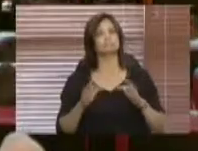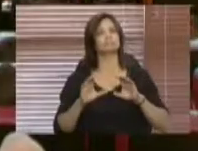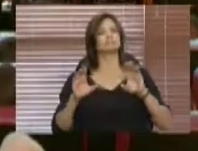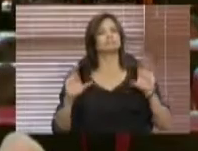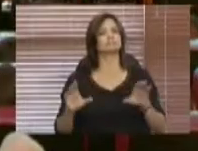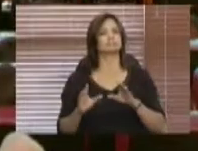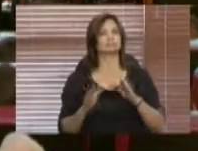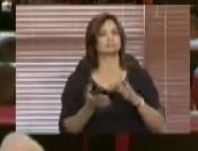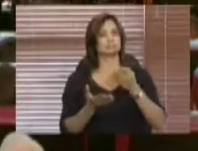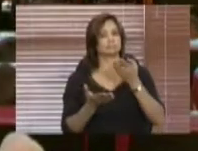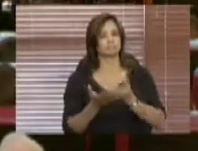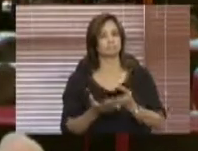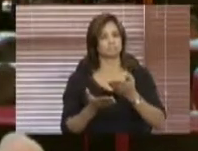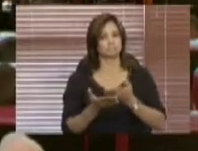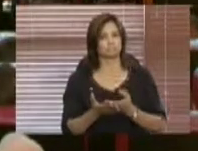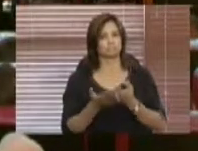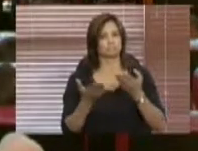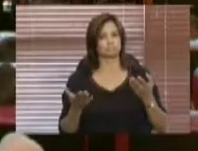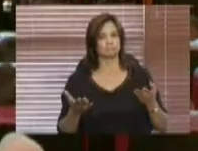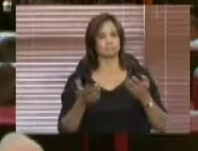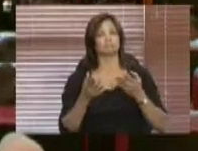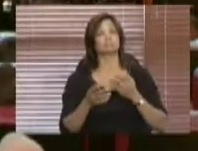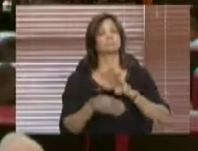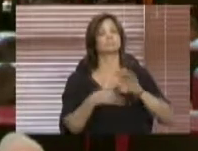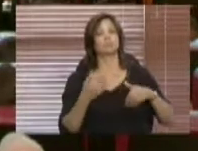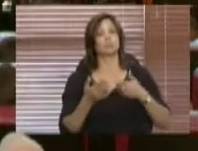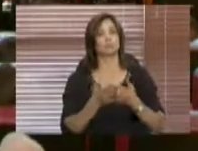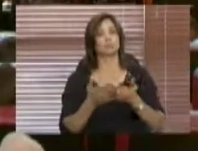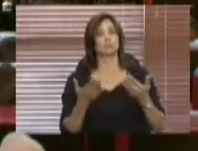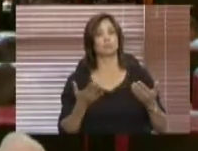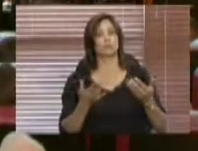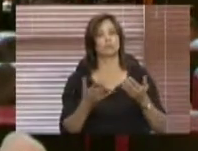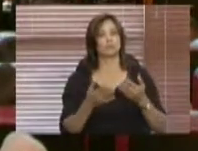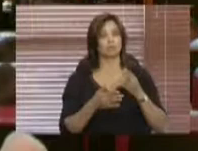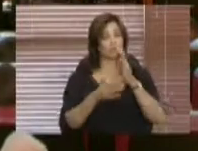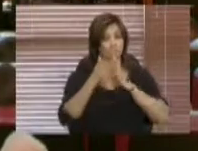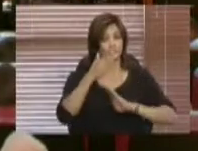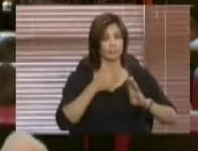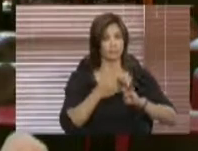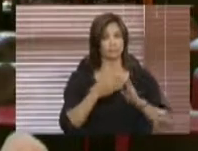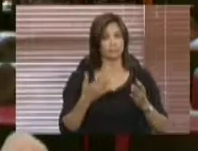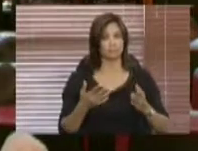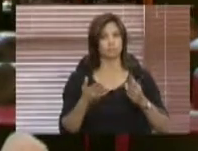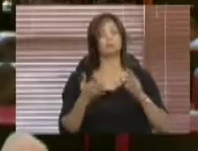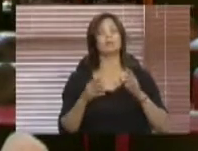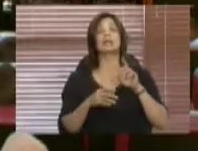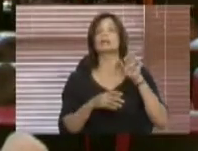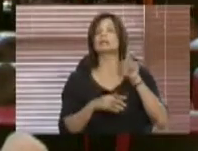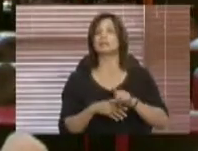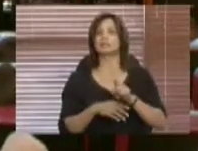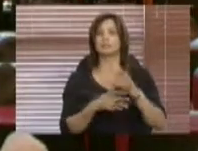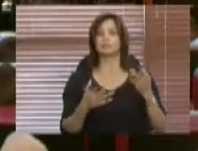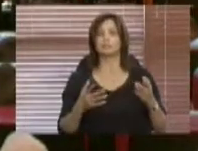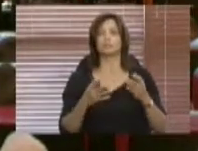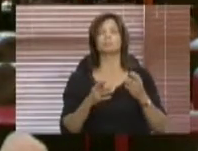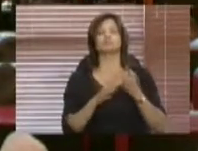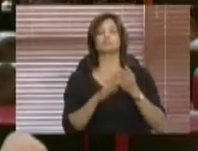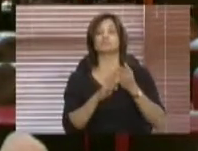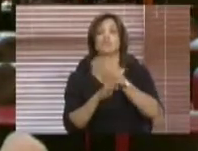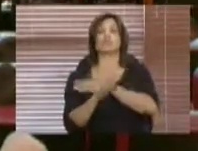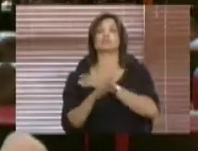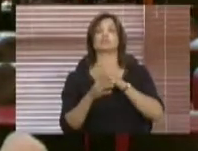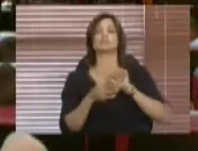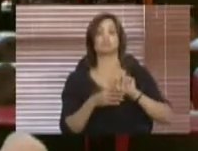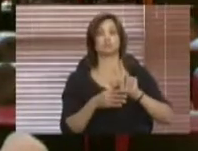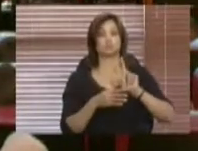hace evidente, con toda modestia y humildad, que hay un antes y